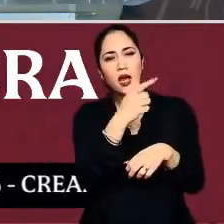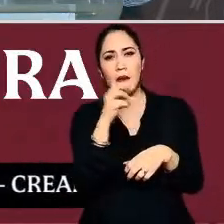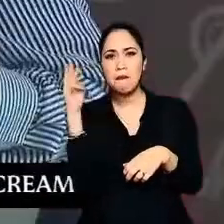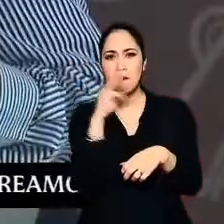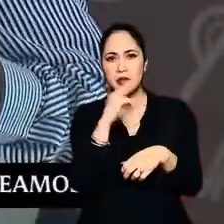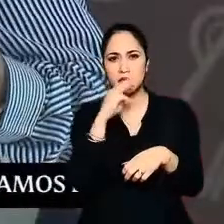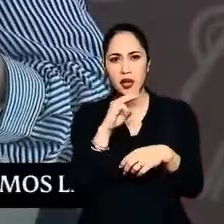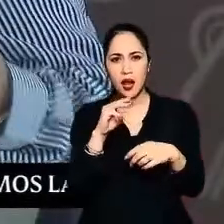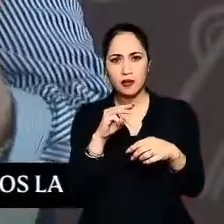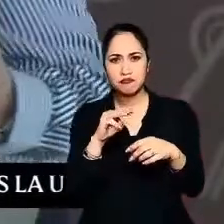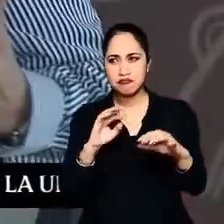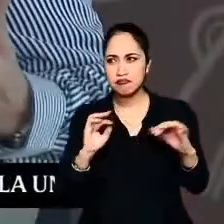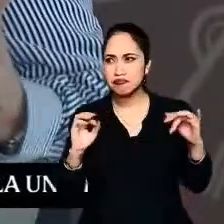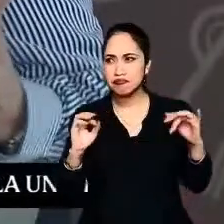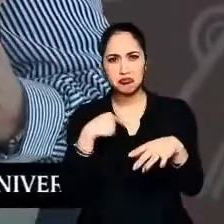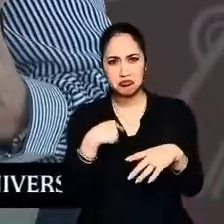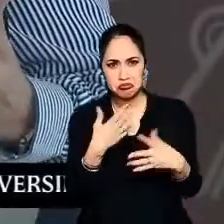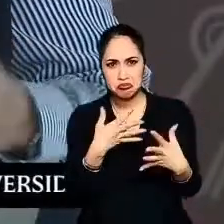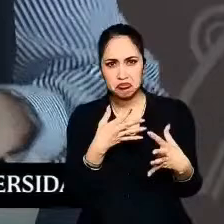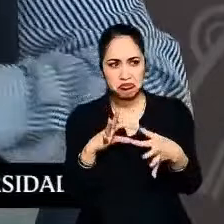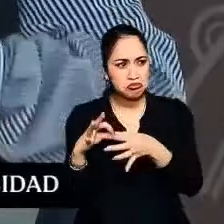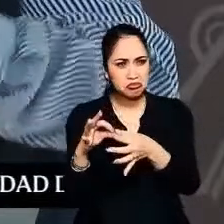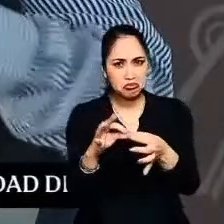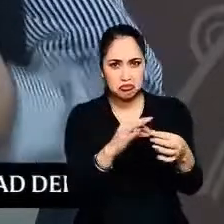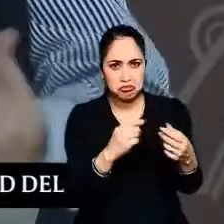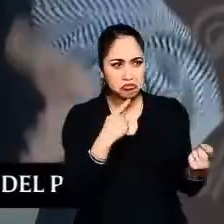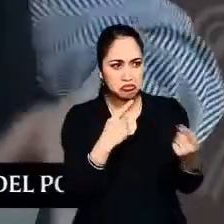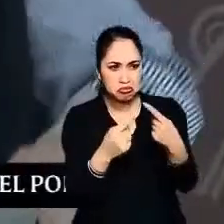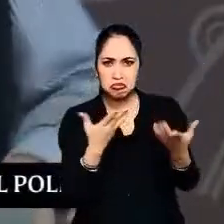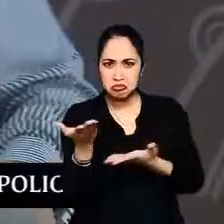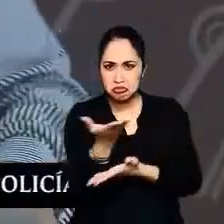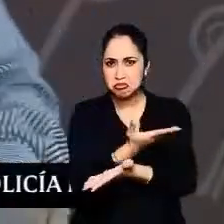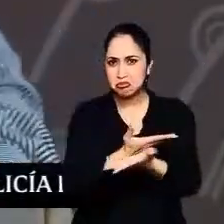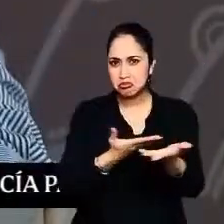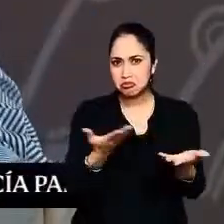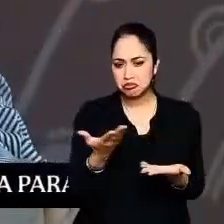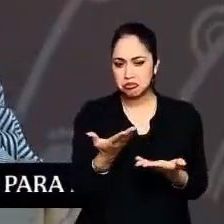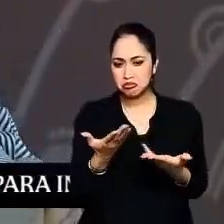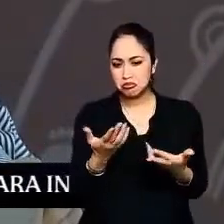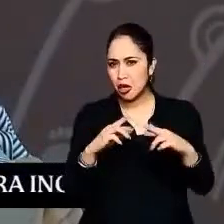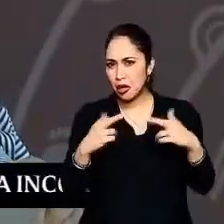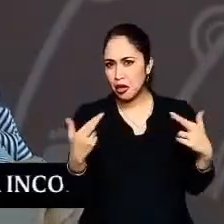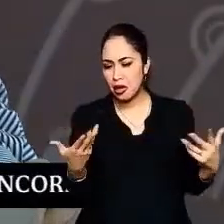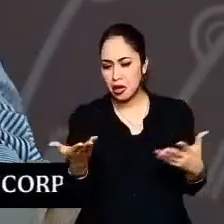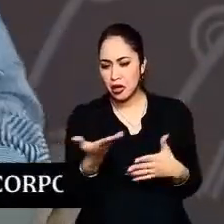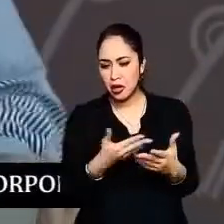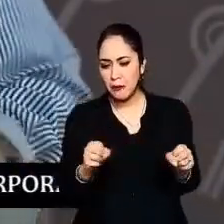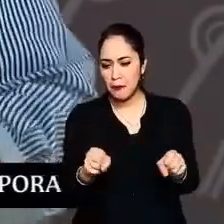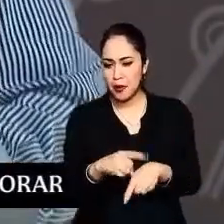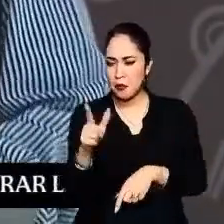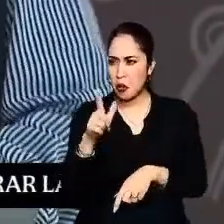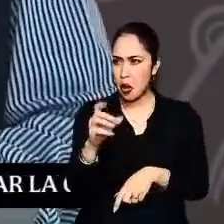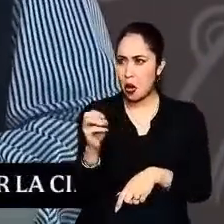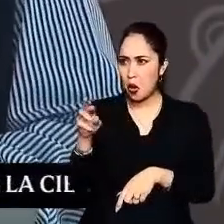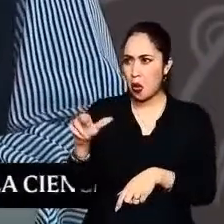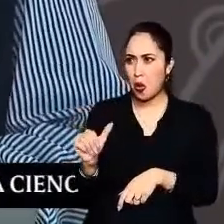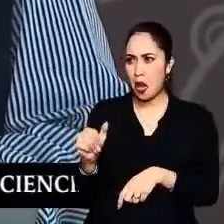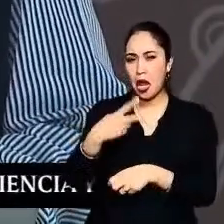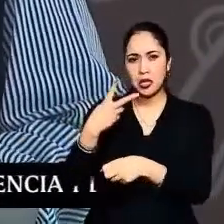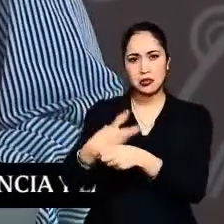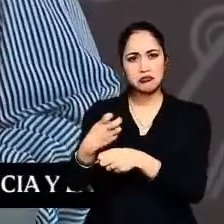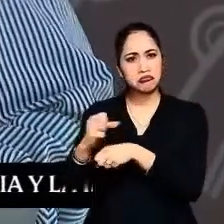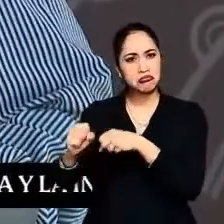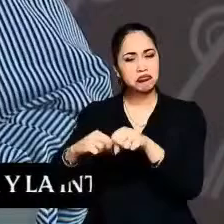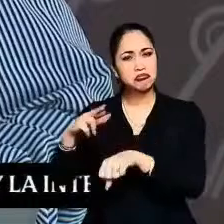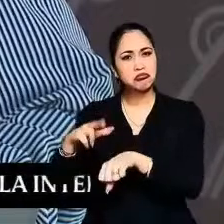tengo relación con ellos. Es decir, yo y con Lora, que es el subsecretario, pues tengo vínculos de